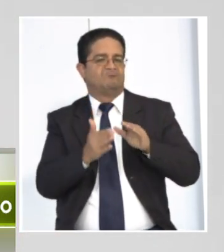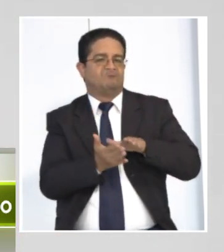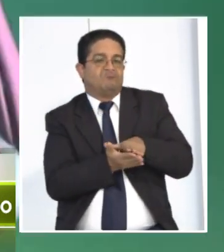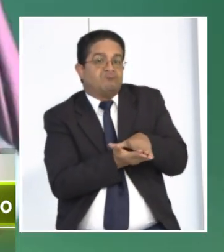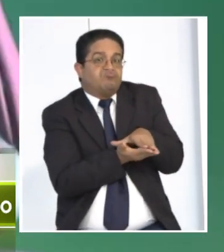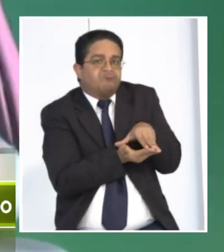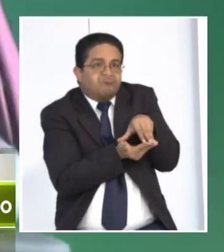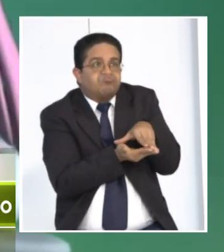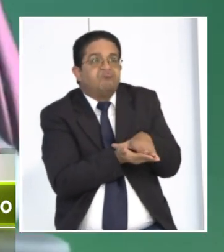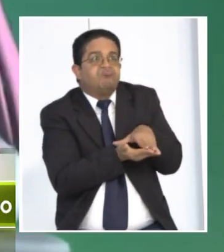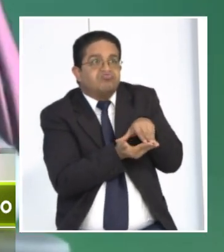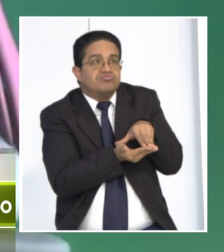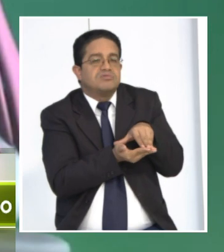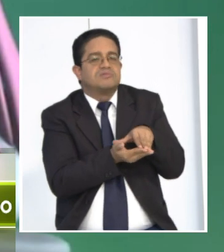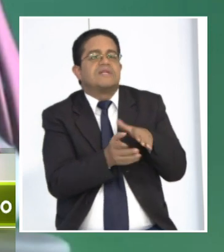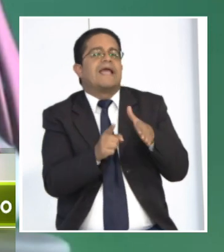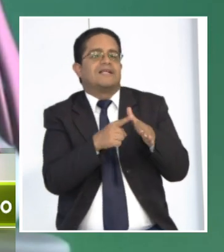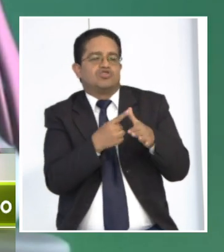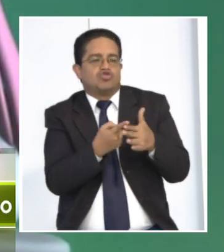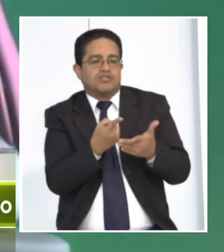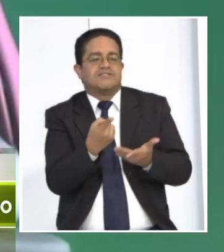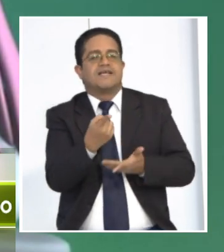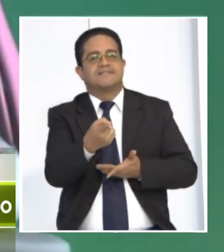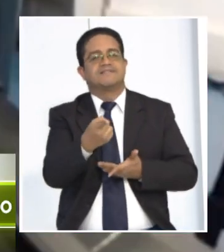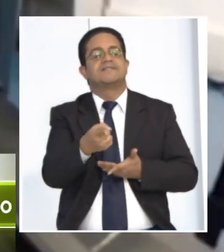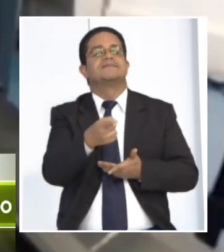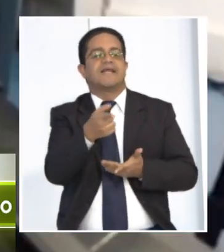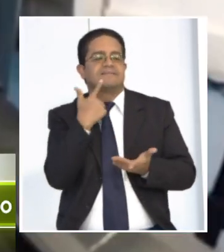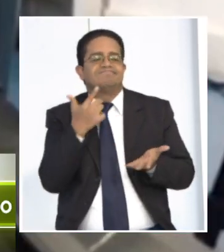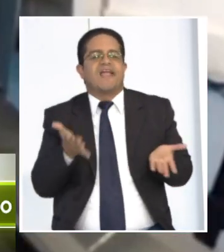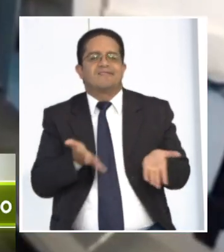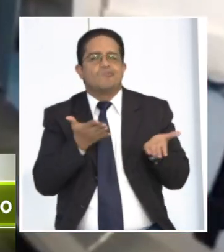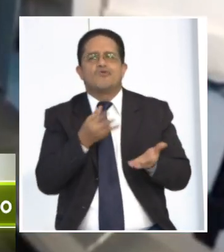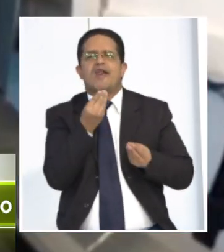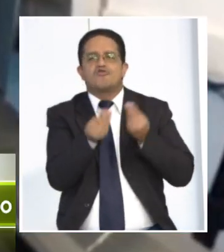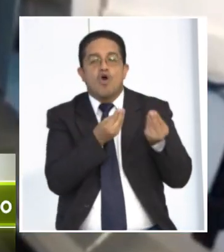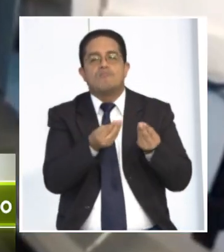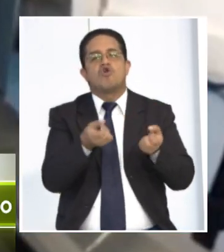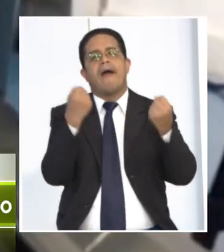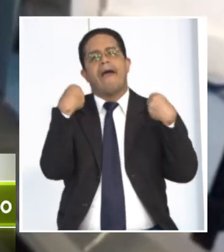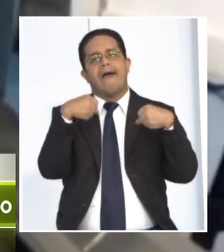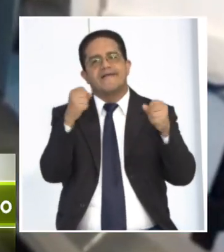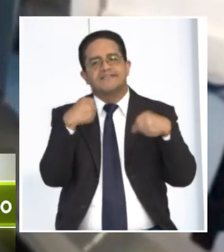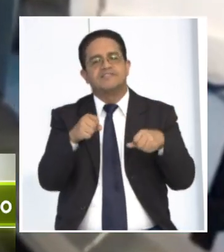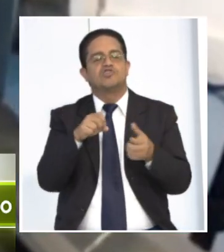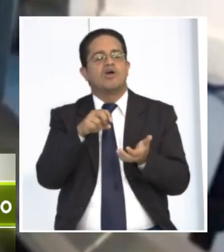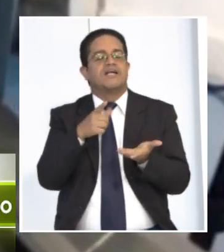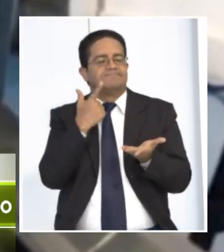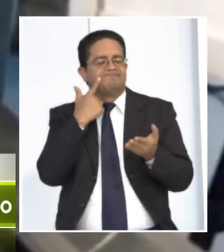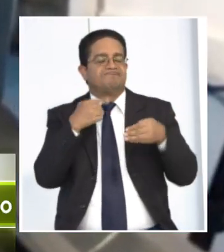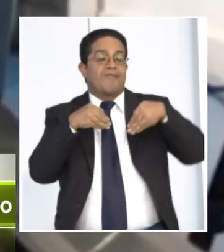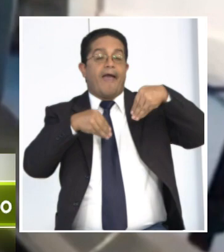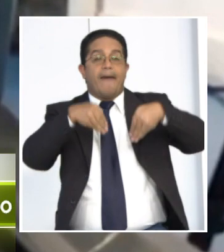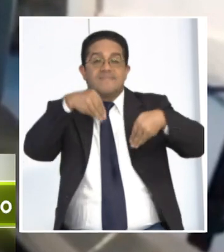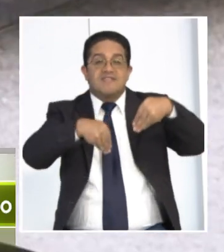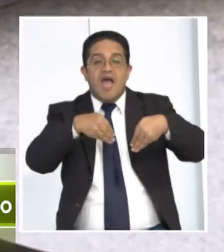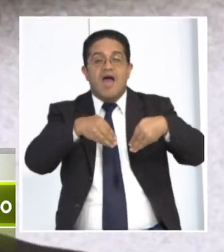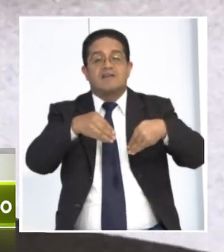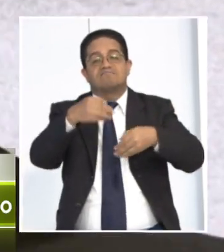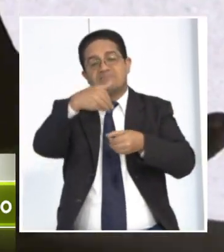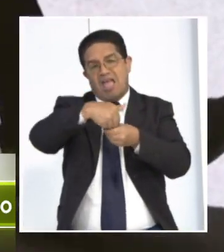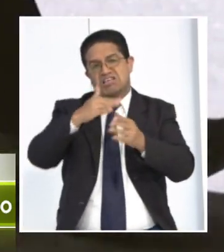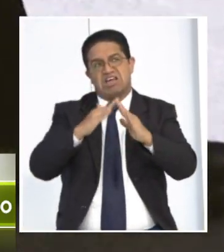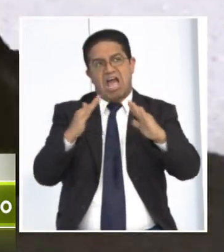Es recomendable estimular el desarrollo de la musculatura mediante ejercicios como caminar de puntillas o descalzo por la